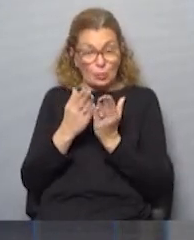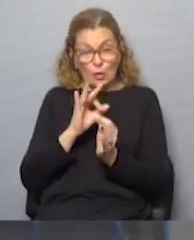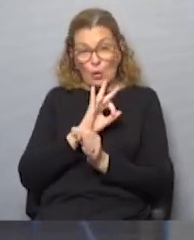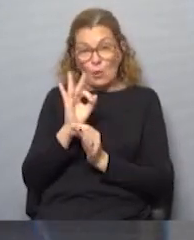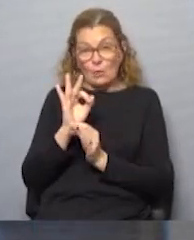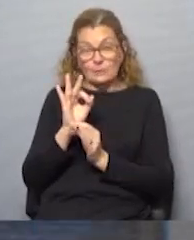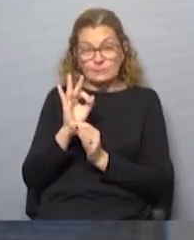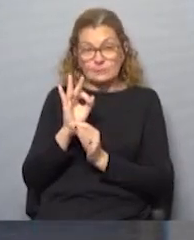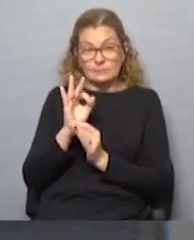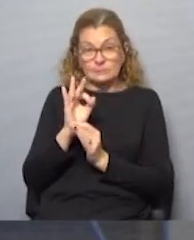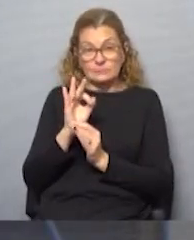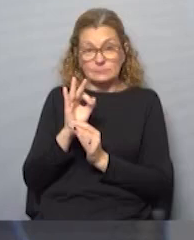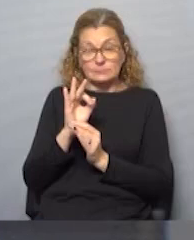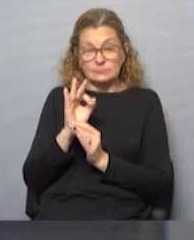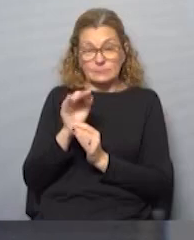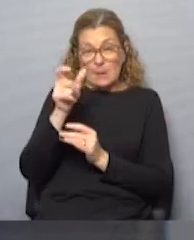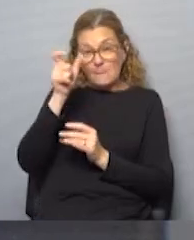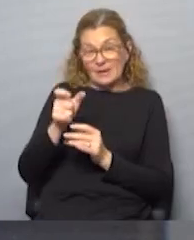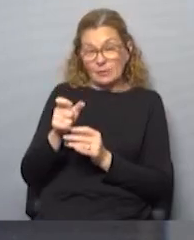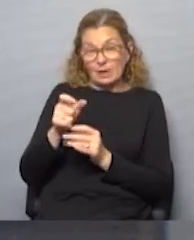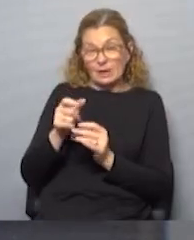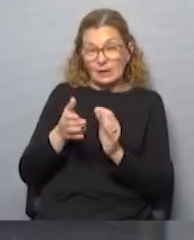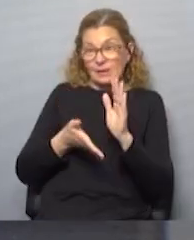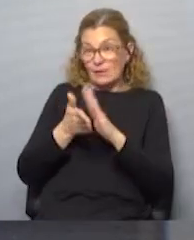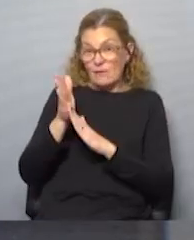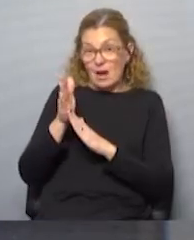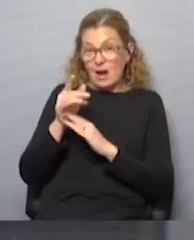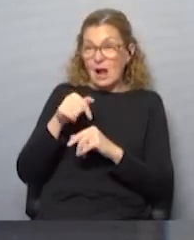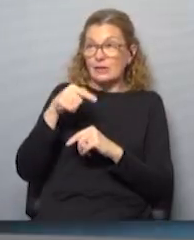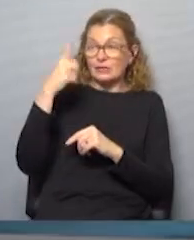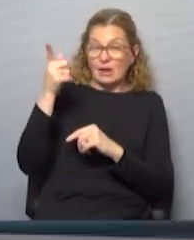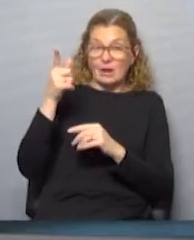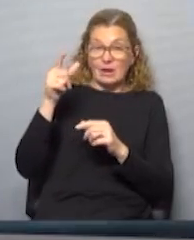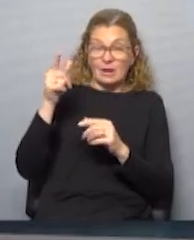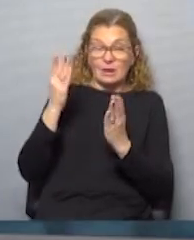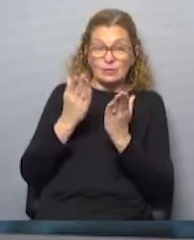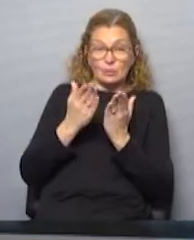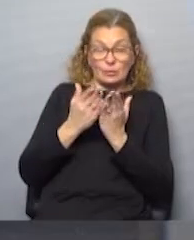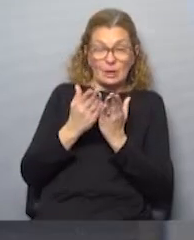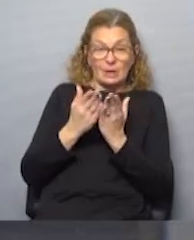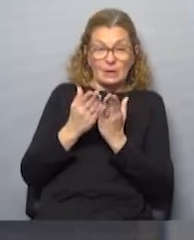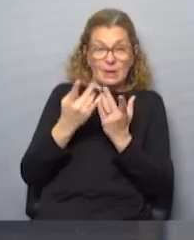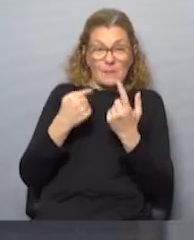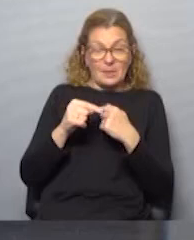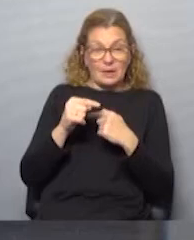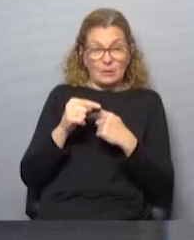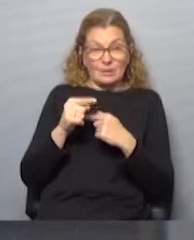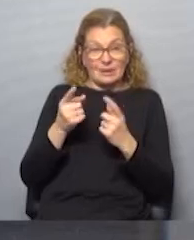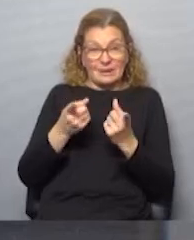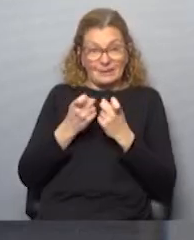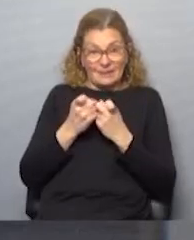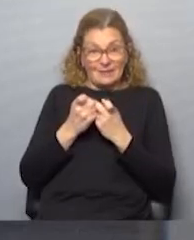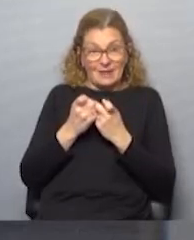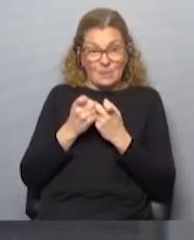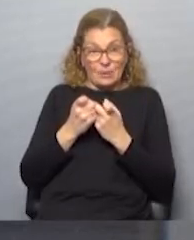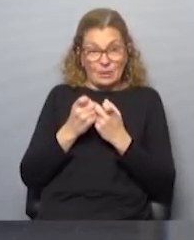haya personas que decidan ir a ser parte de su carrera anterior pero en términos netos necesitamos que